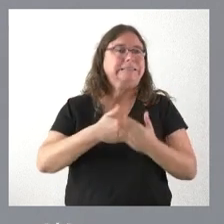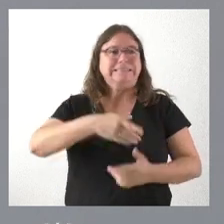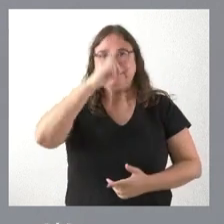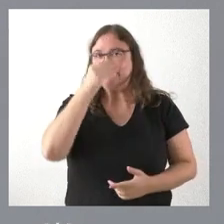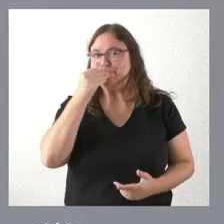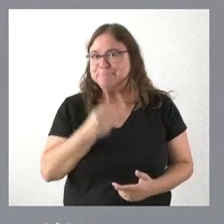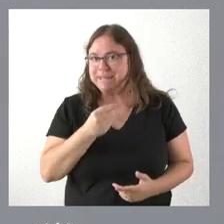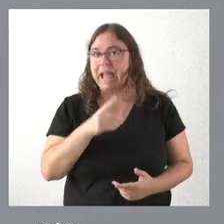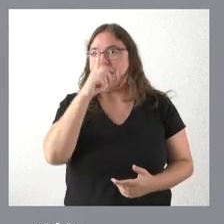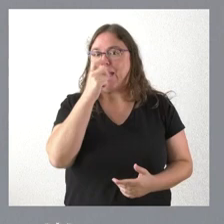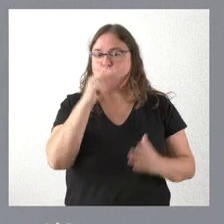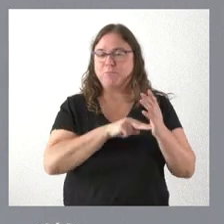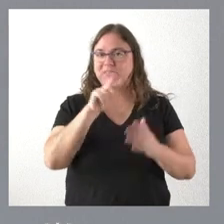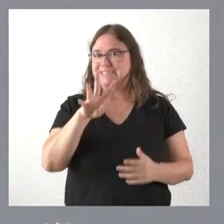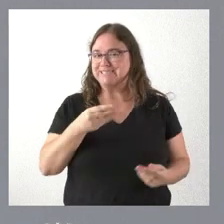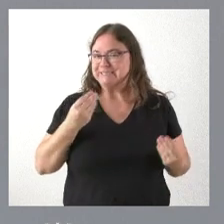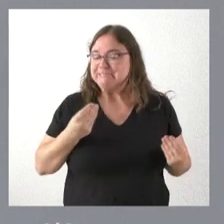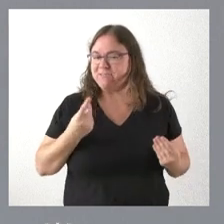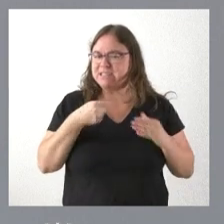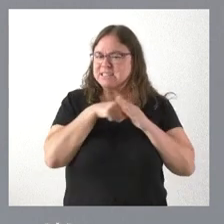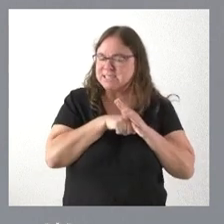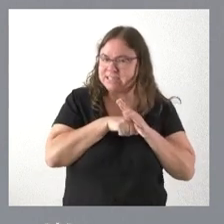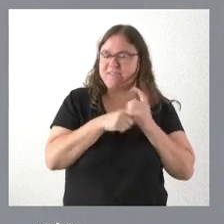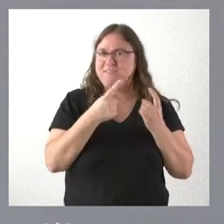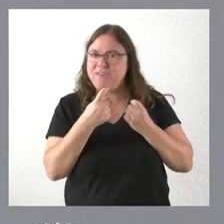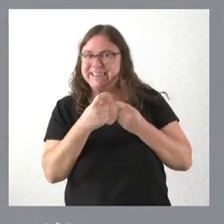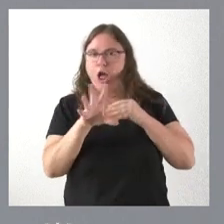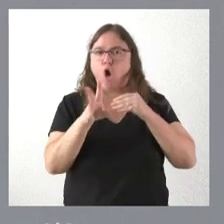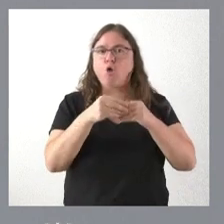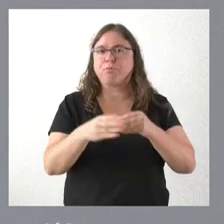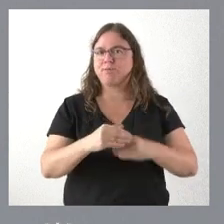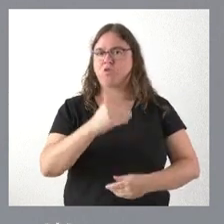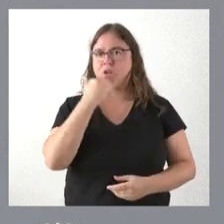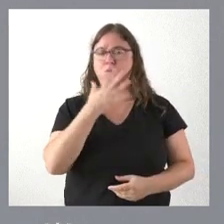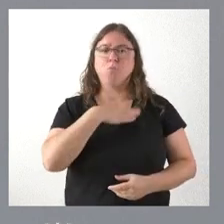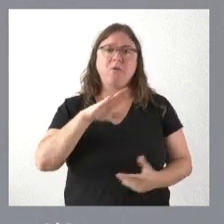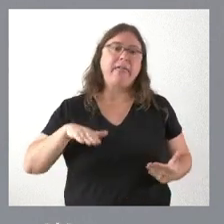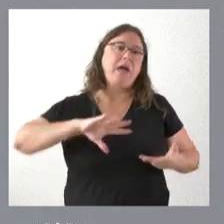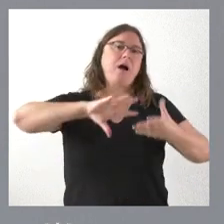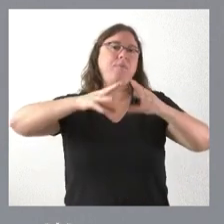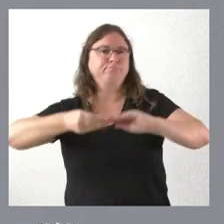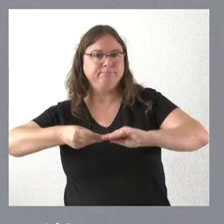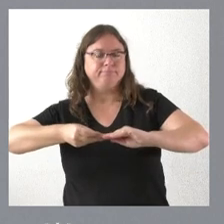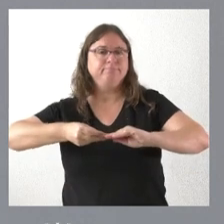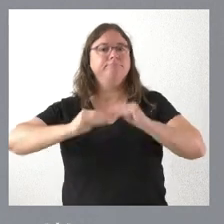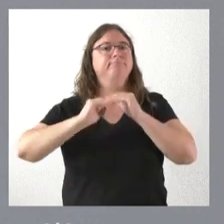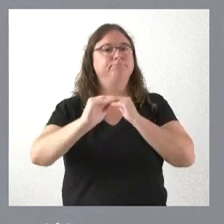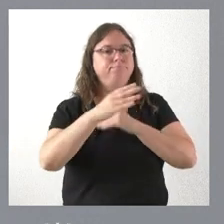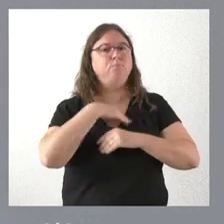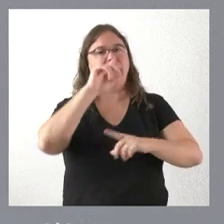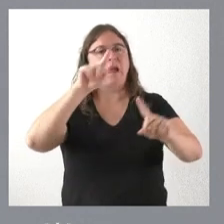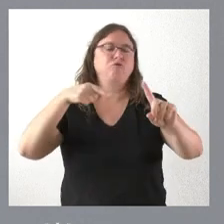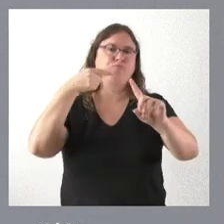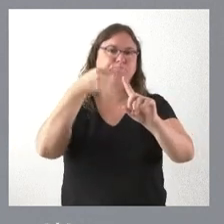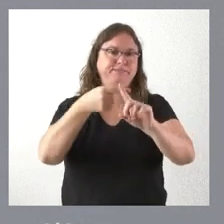detalle la del año 23 que tenía algún fondo específico de complemento que podría llegar a aplicarse y tener vigencia también para el próximo